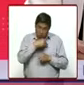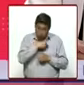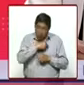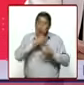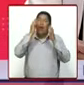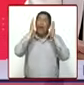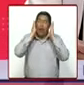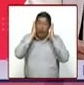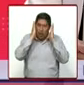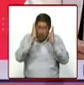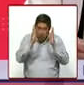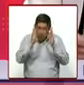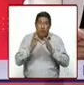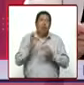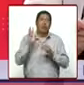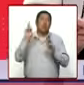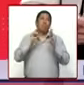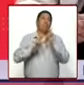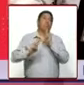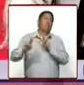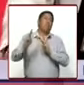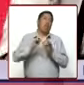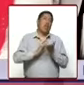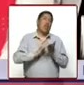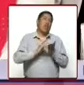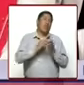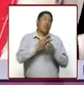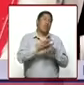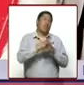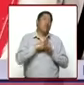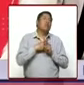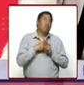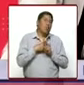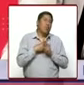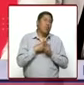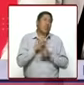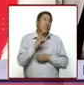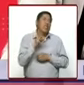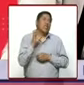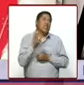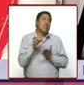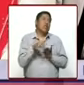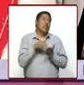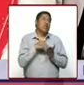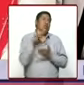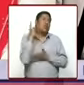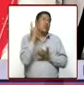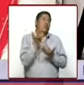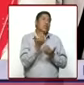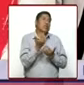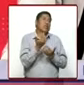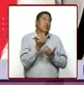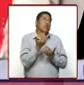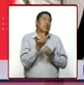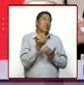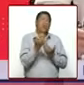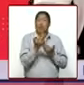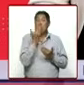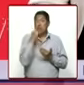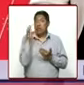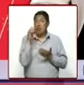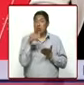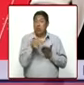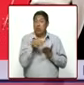también nos preocupa este crédito que espero el Parlamento lo apruebe. Estamos esperando 600 millones de bolivianos, casi 100 millones de